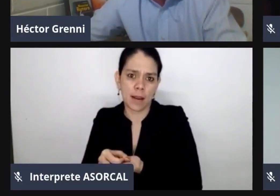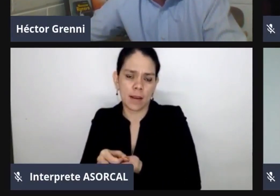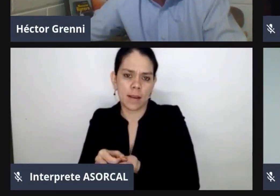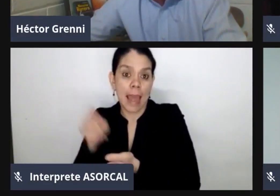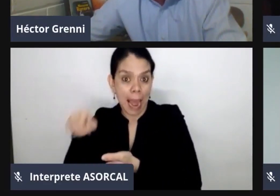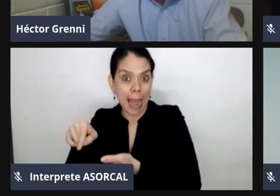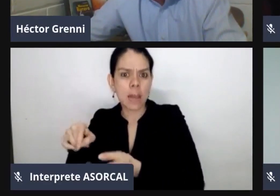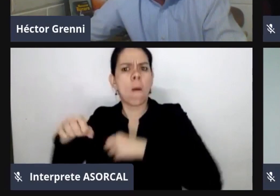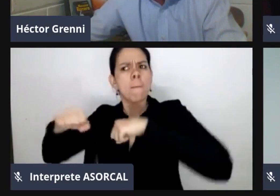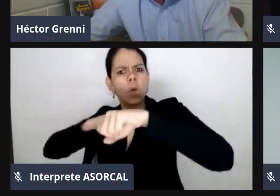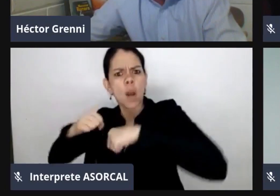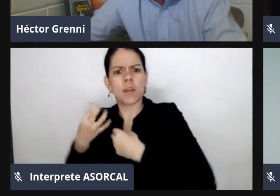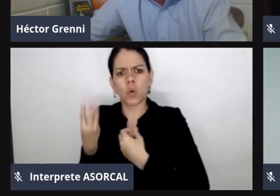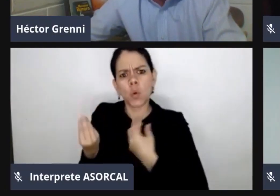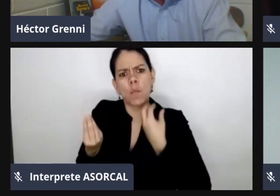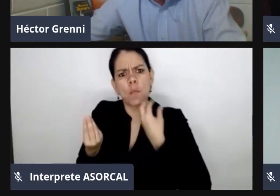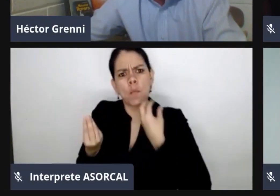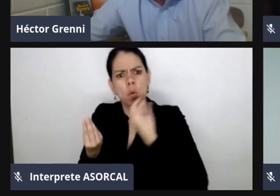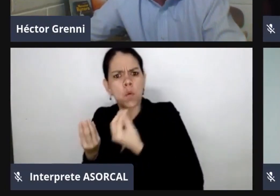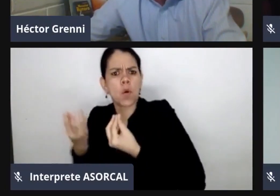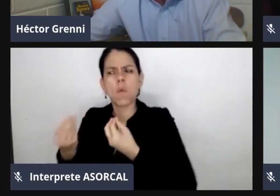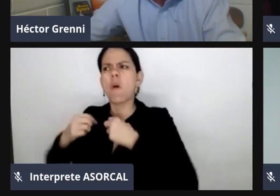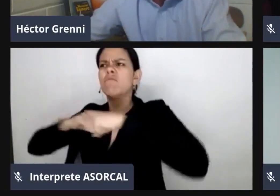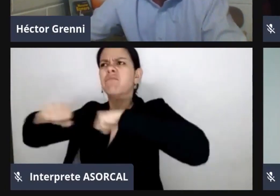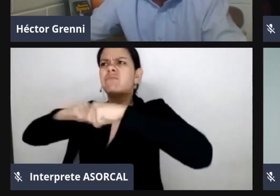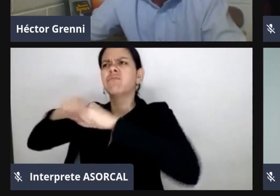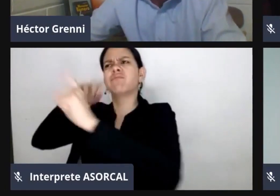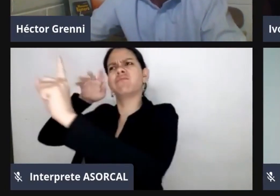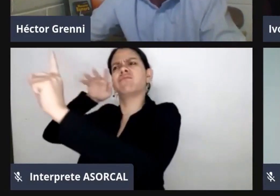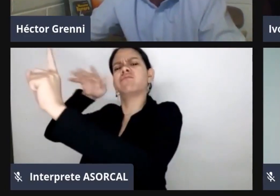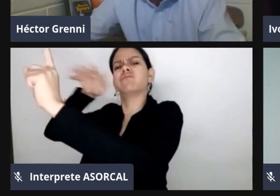en las zonas agrarias.